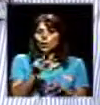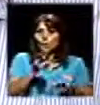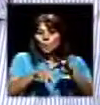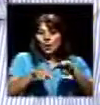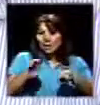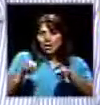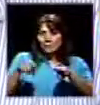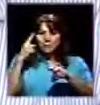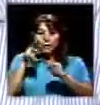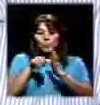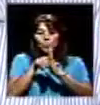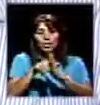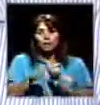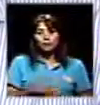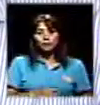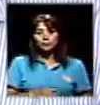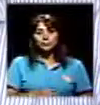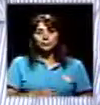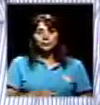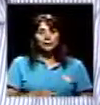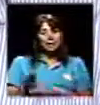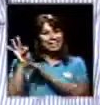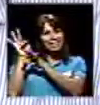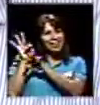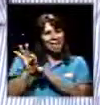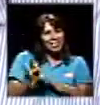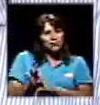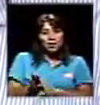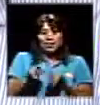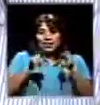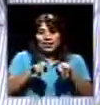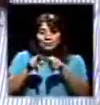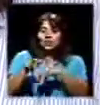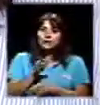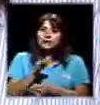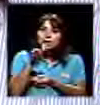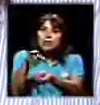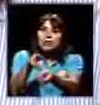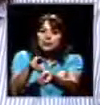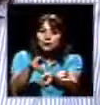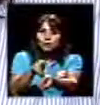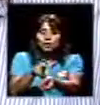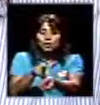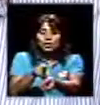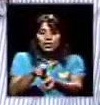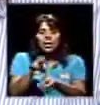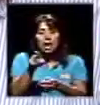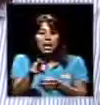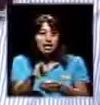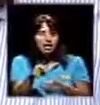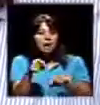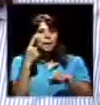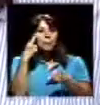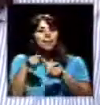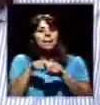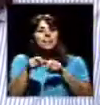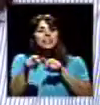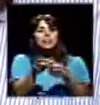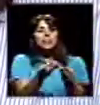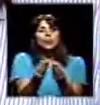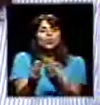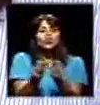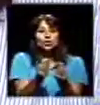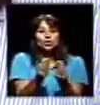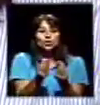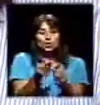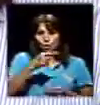Las consultas son tradicionalmente utilizadas para medir producción. Como nosotros en el país no